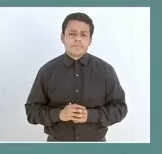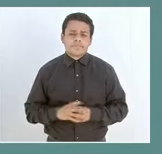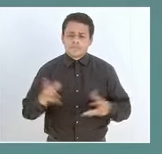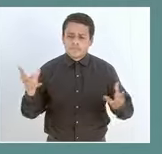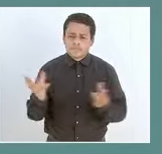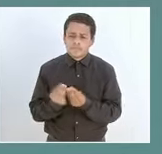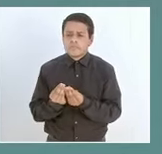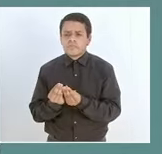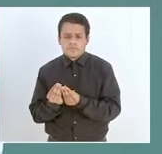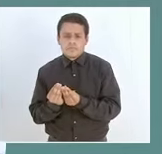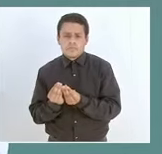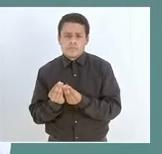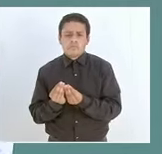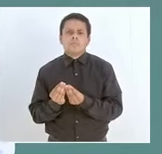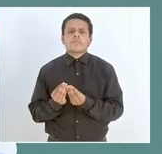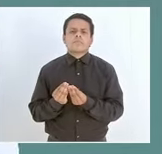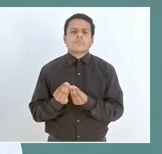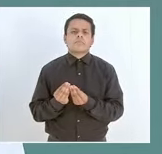reunimos